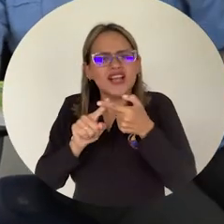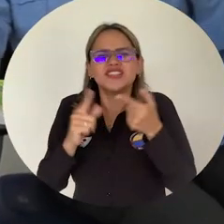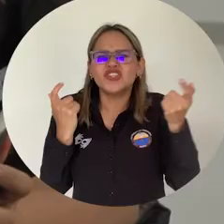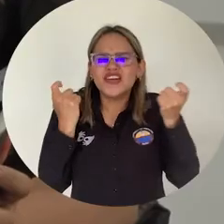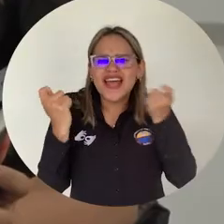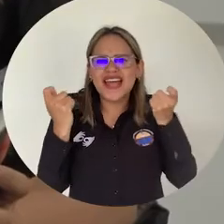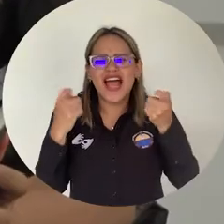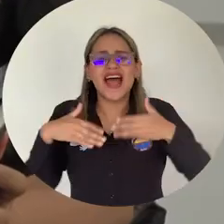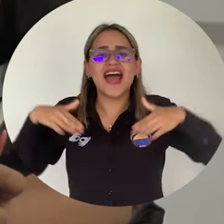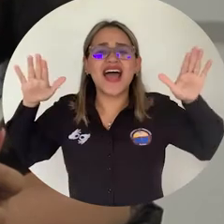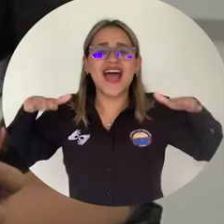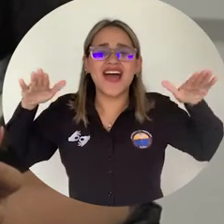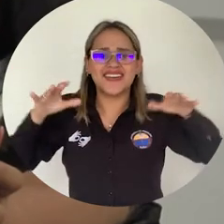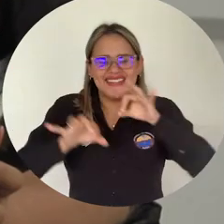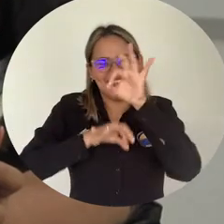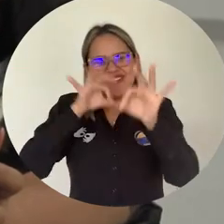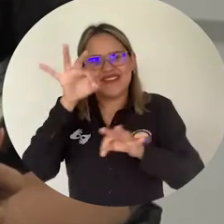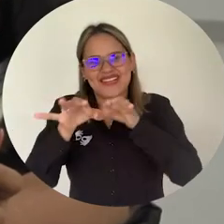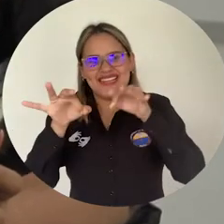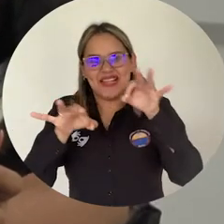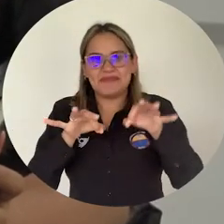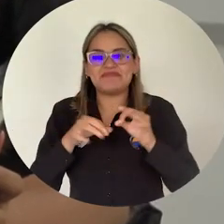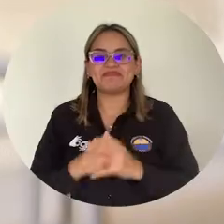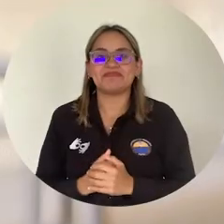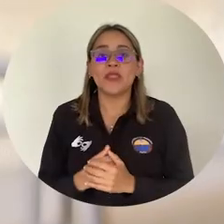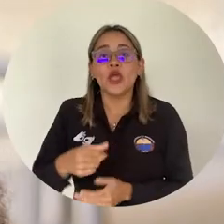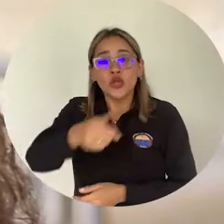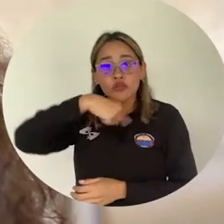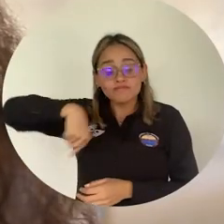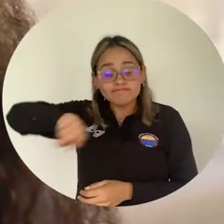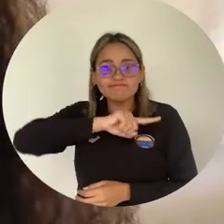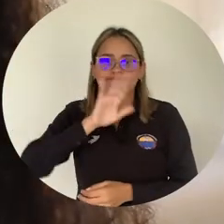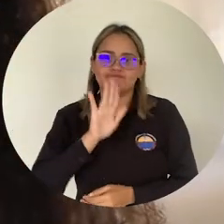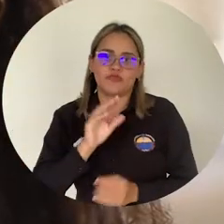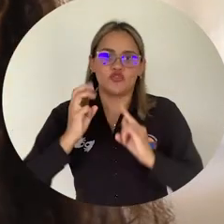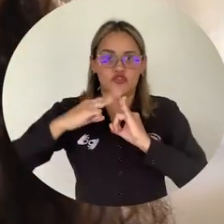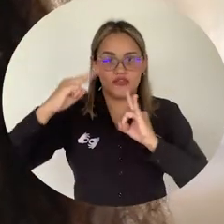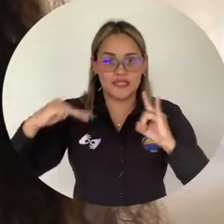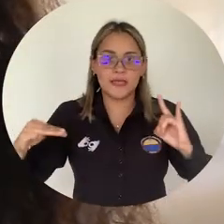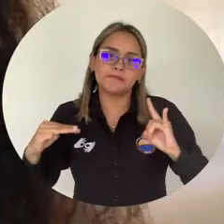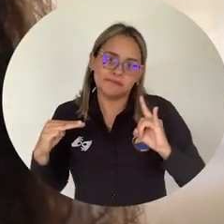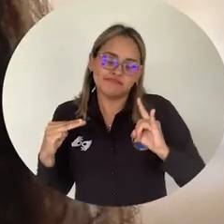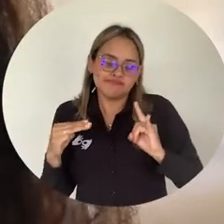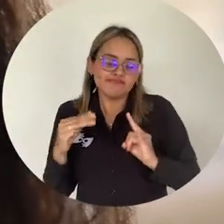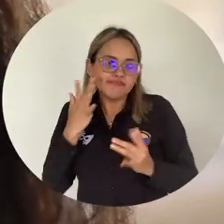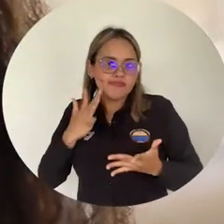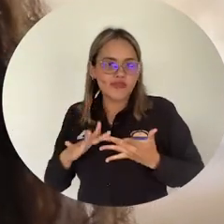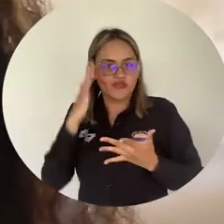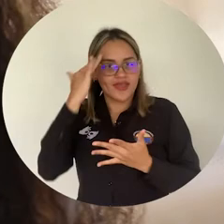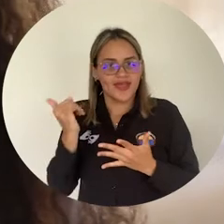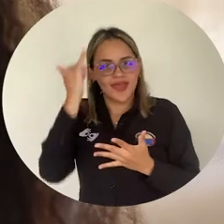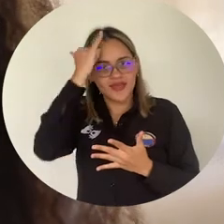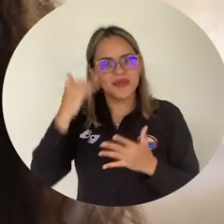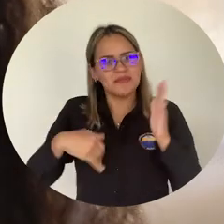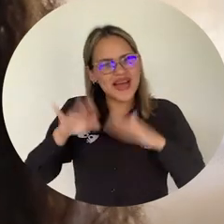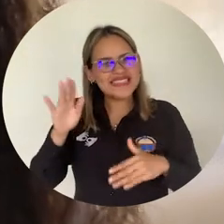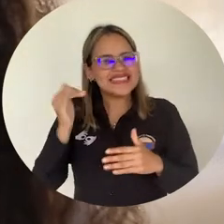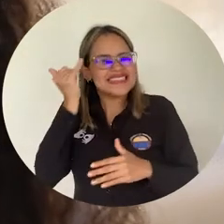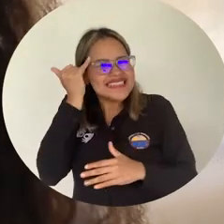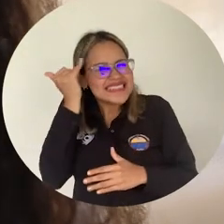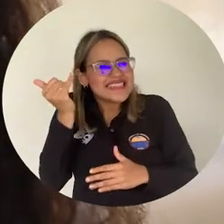extenderse a todos los rincones del país. Nosotros como Universidad Magdalena y desde la academia estamos trabajando o estamos